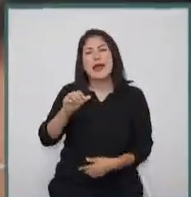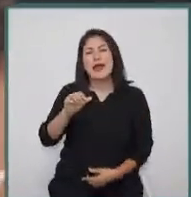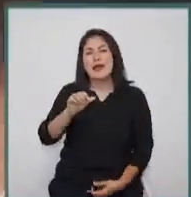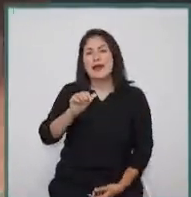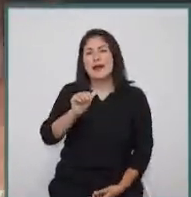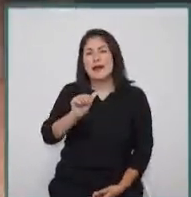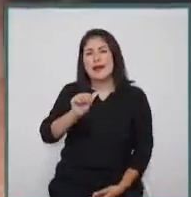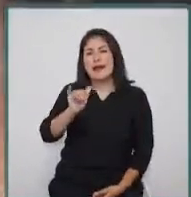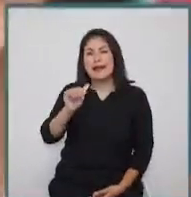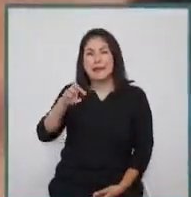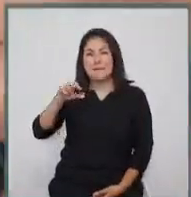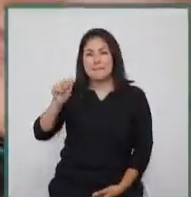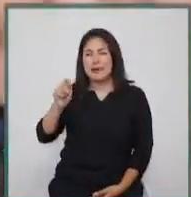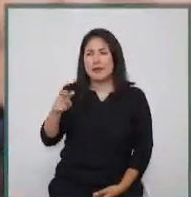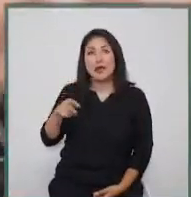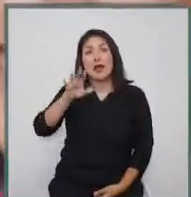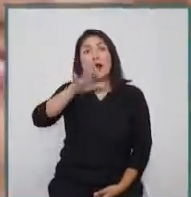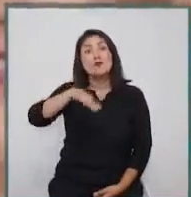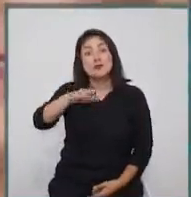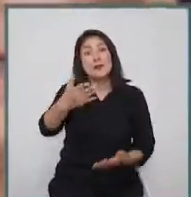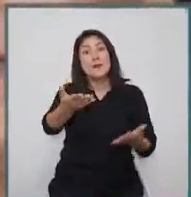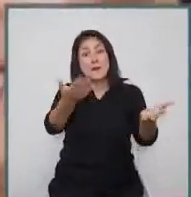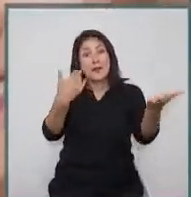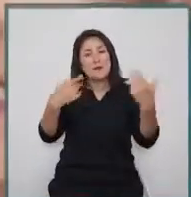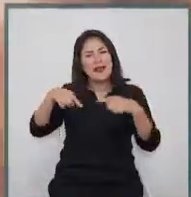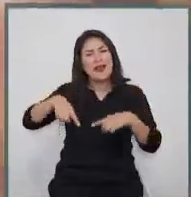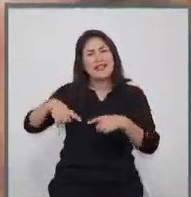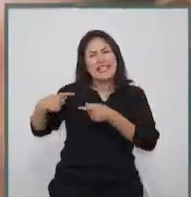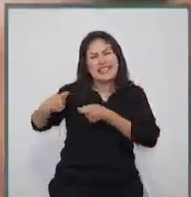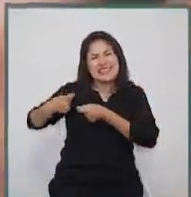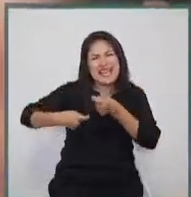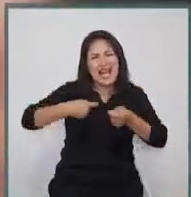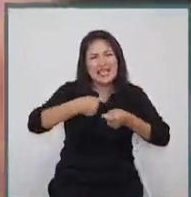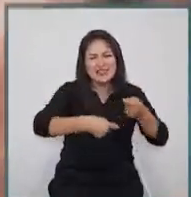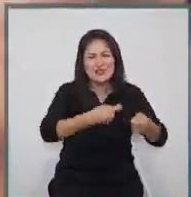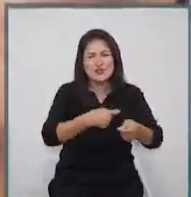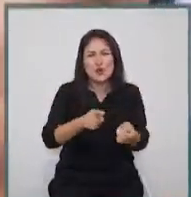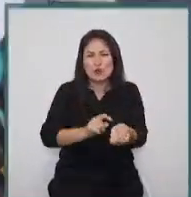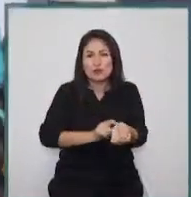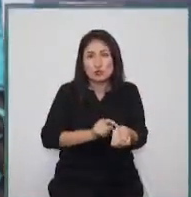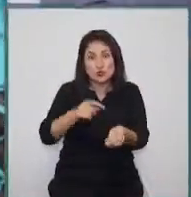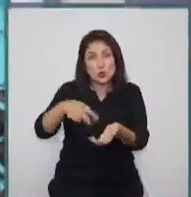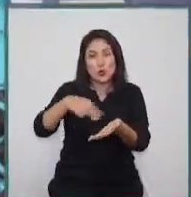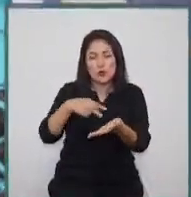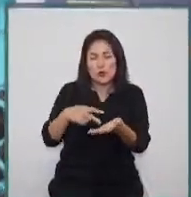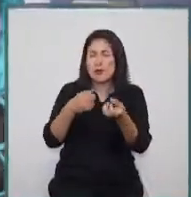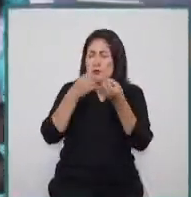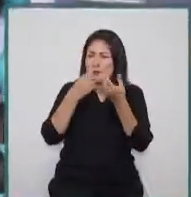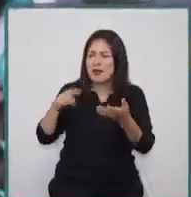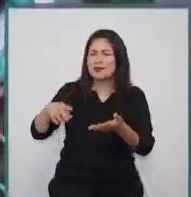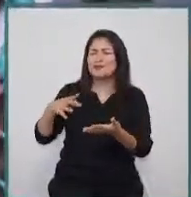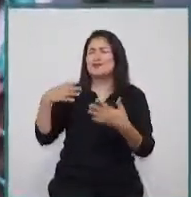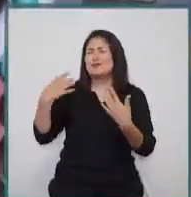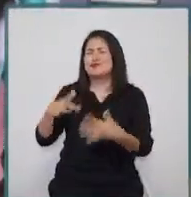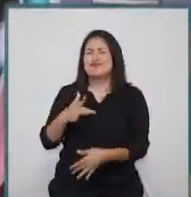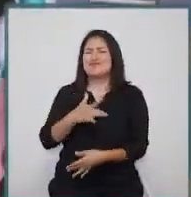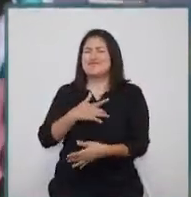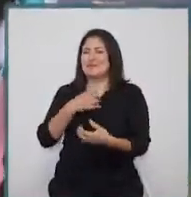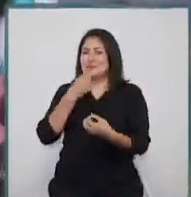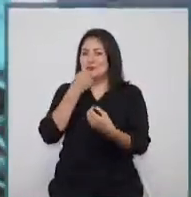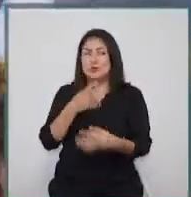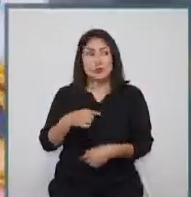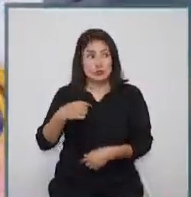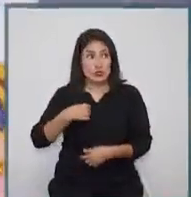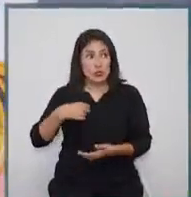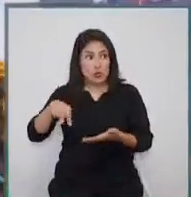¿De dónde? De Ayapata. Bueno, invitarles a todos ustedes a que puedan conocer nuestras tradiciones y costumbres. Si bailas, mejor, porque la experiencia es